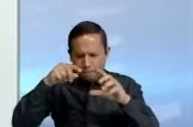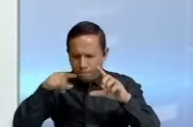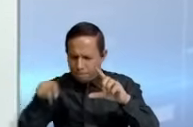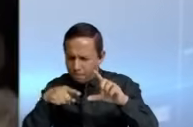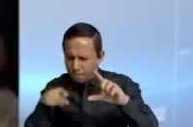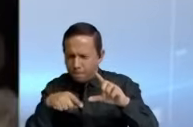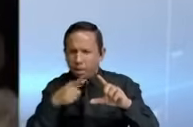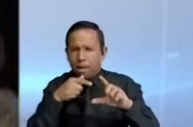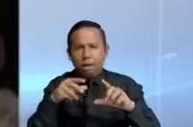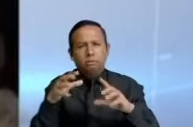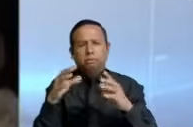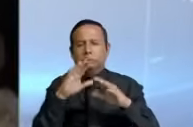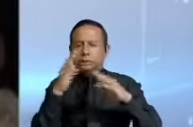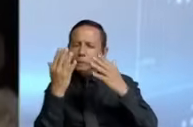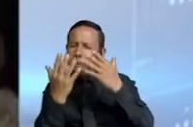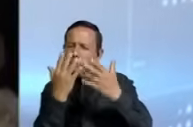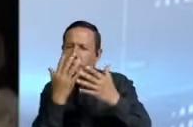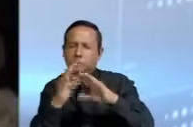este trabajo